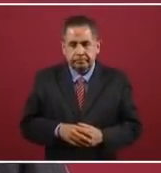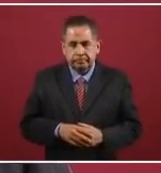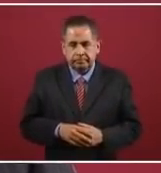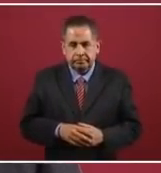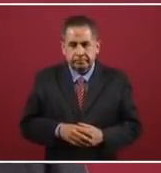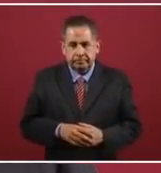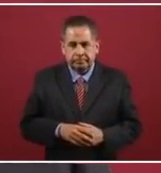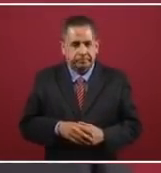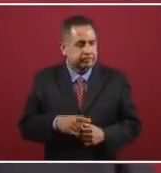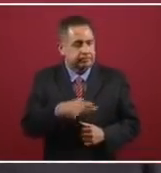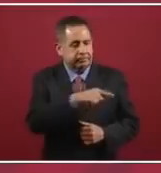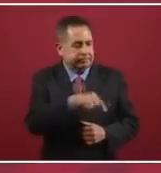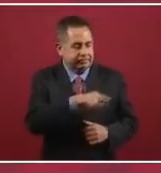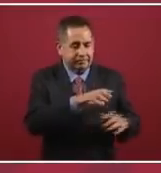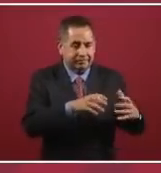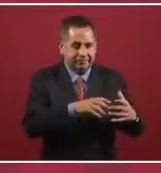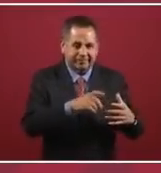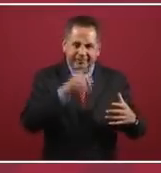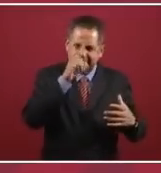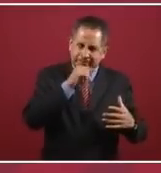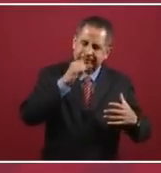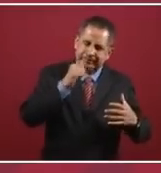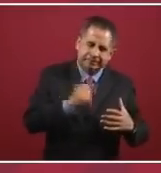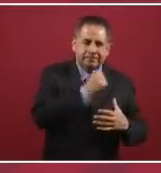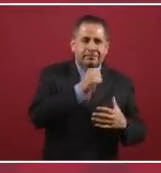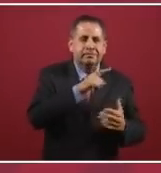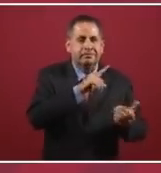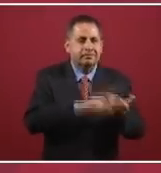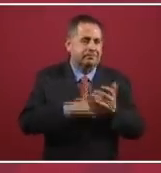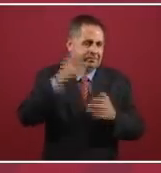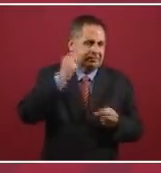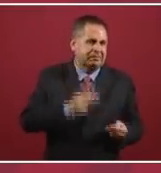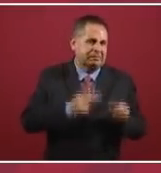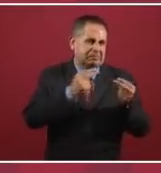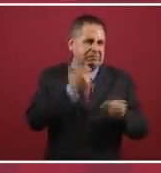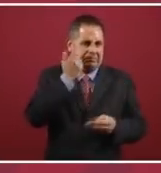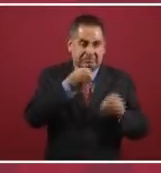no pudieron hacer el negocio, entre comillas.